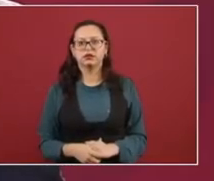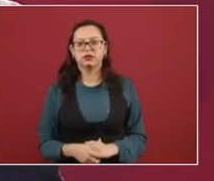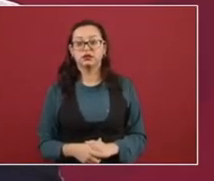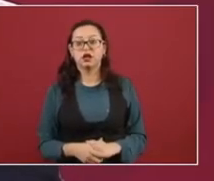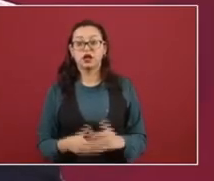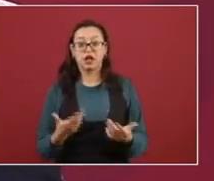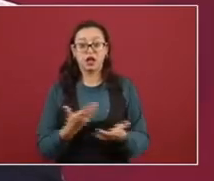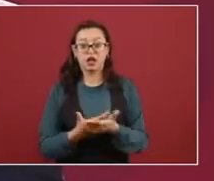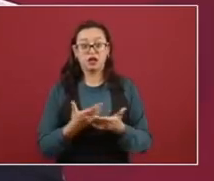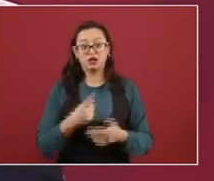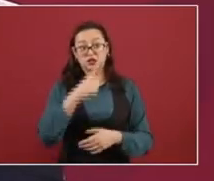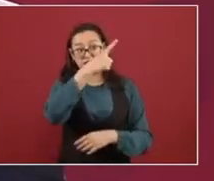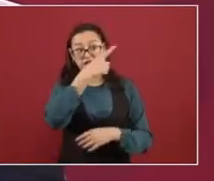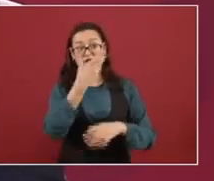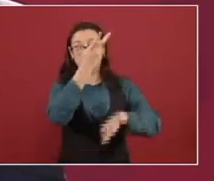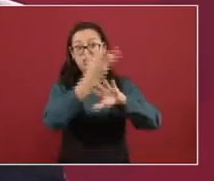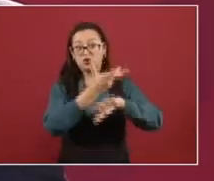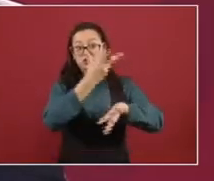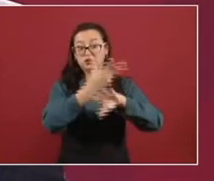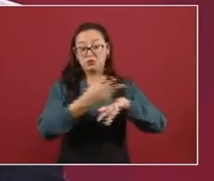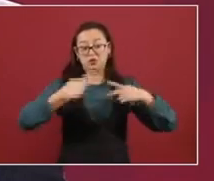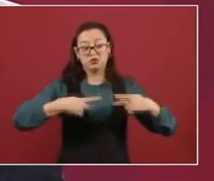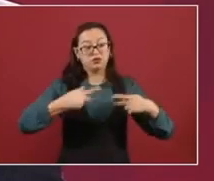total de deportados